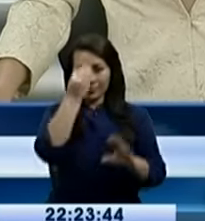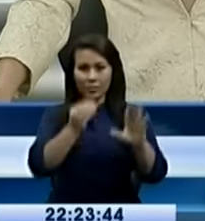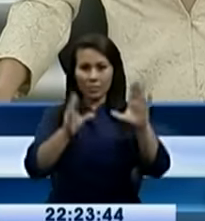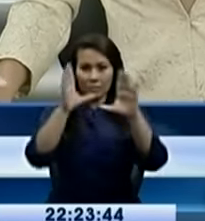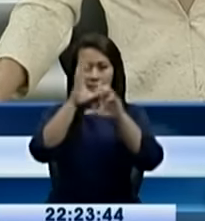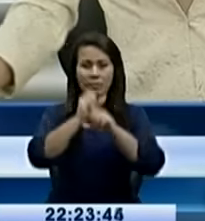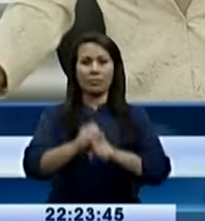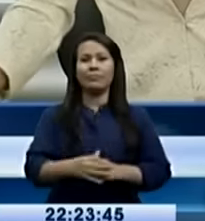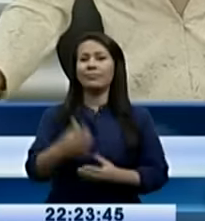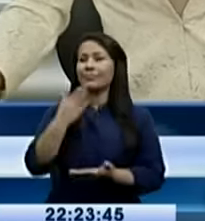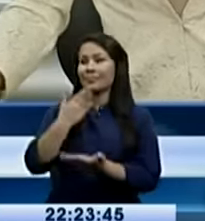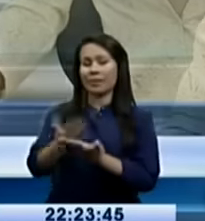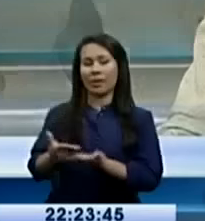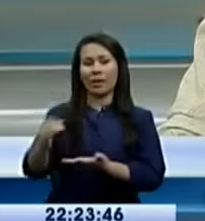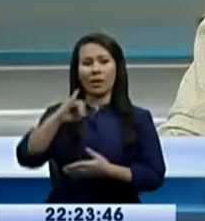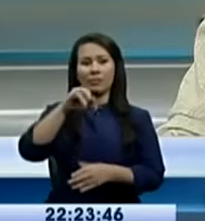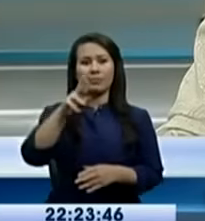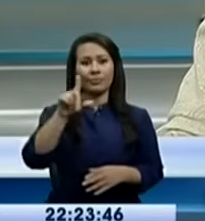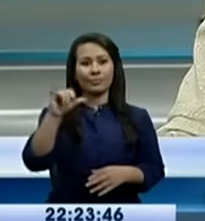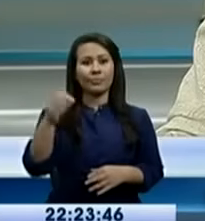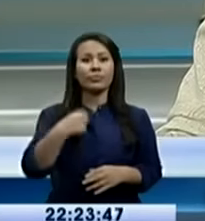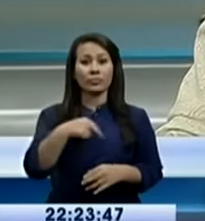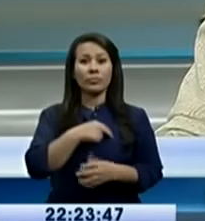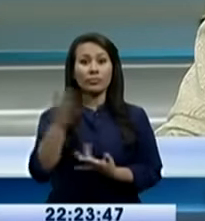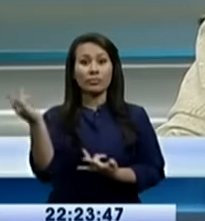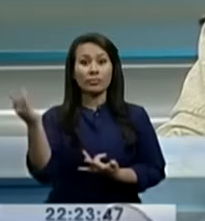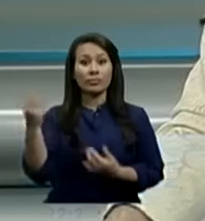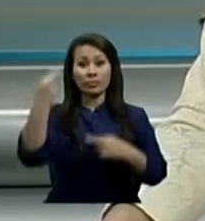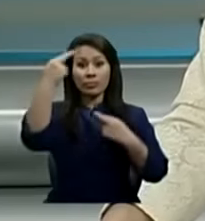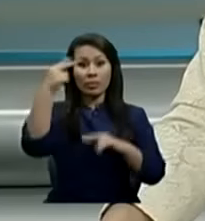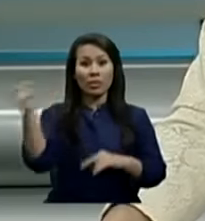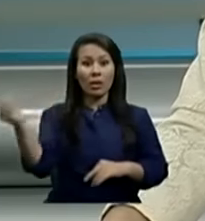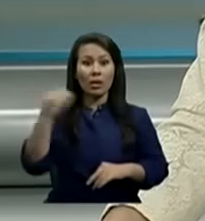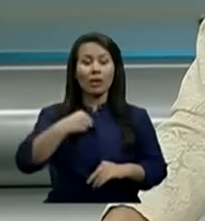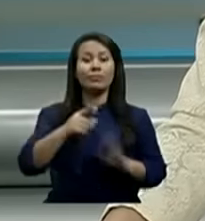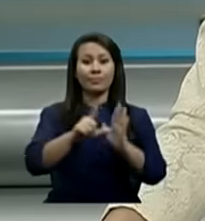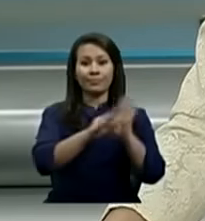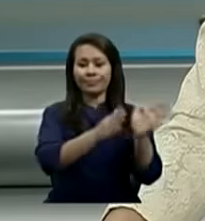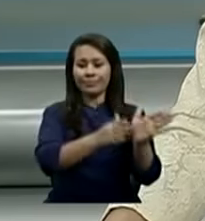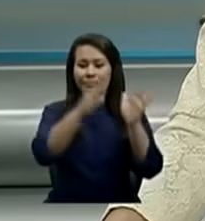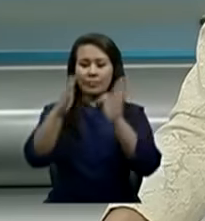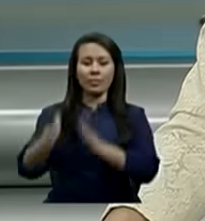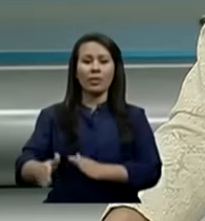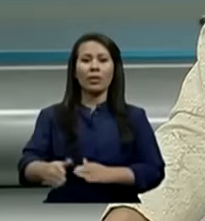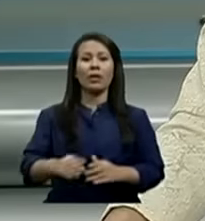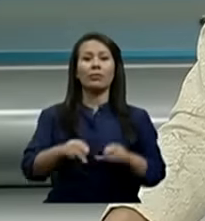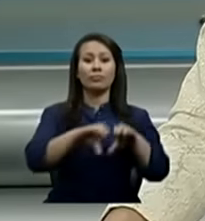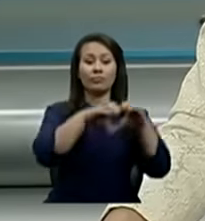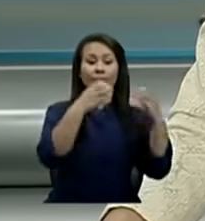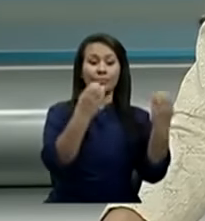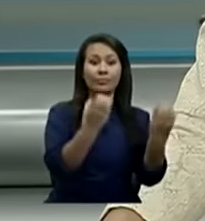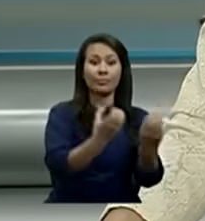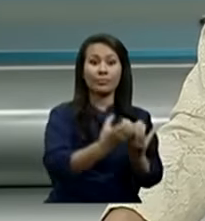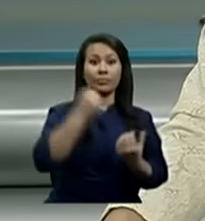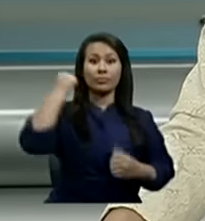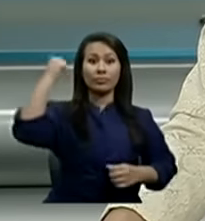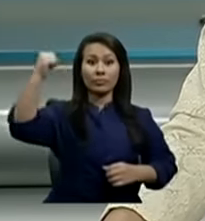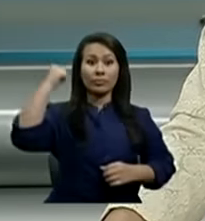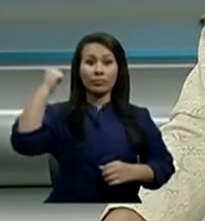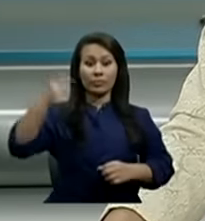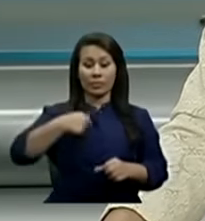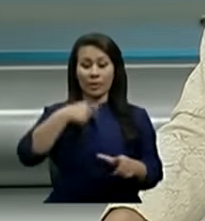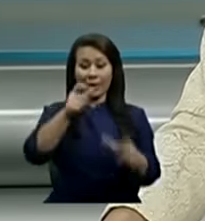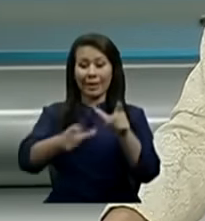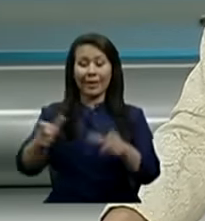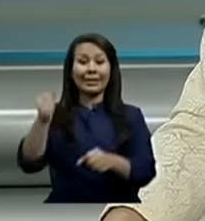noches. Gracias, Julio César, y nosotros estaremos al tanto de los pormenores. Pasamos a otro tema. La Comisión de los Derechos de los Trabajadores empezó